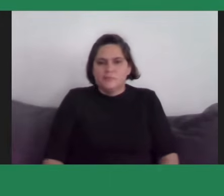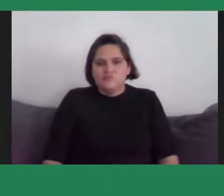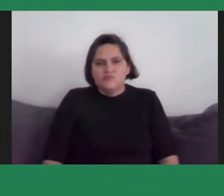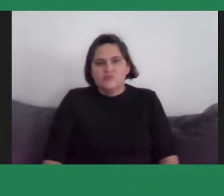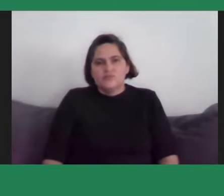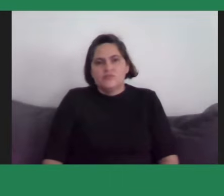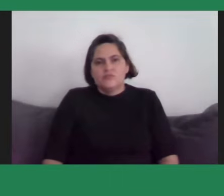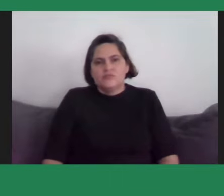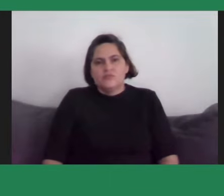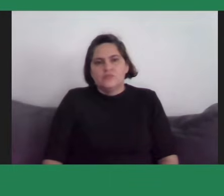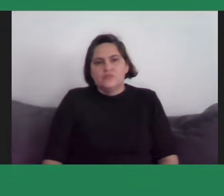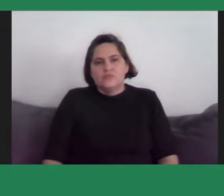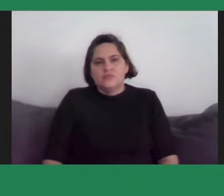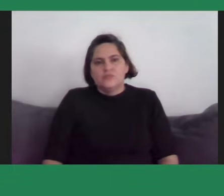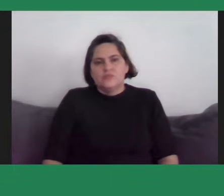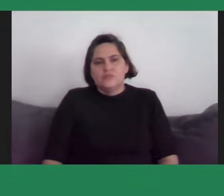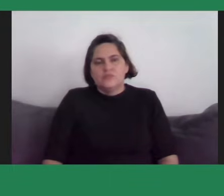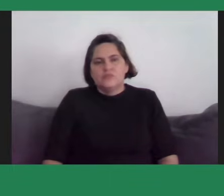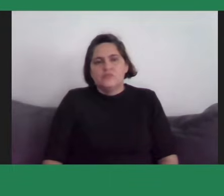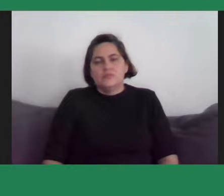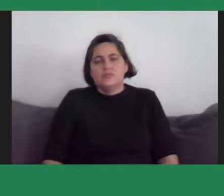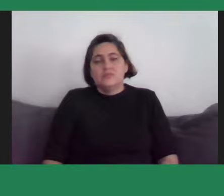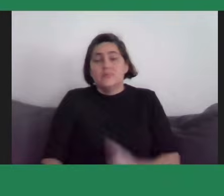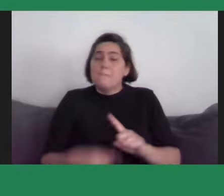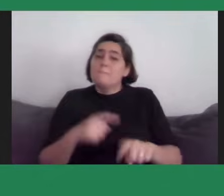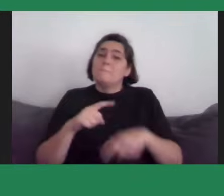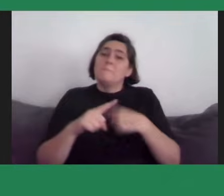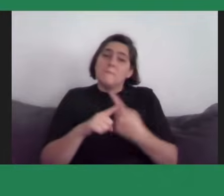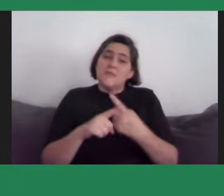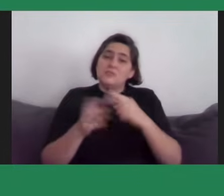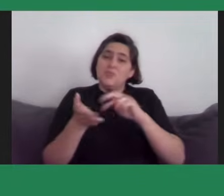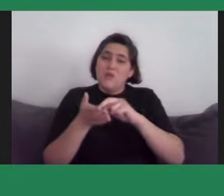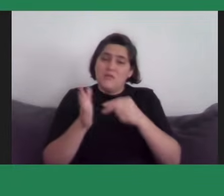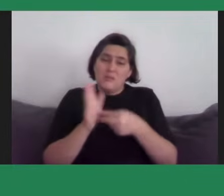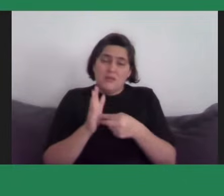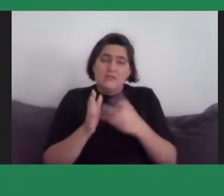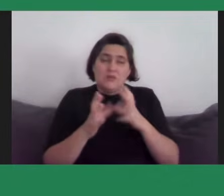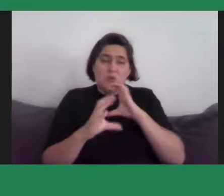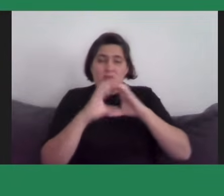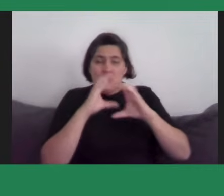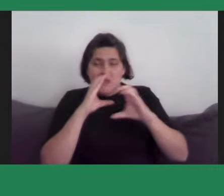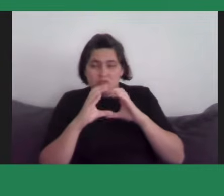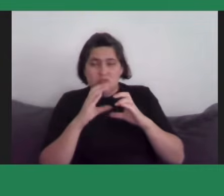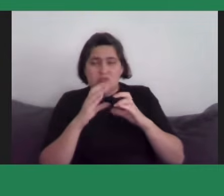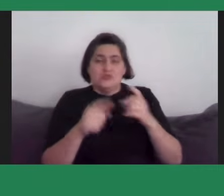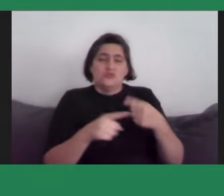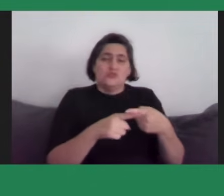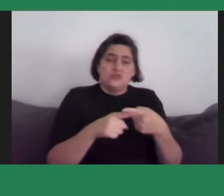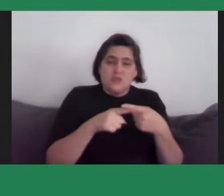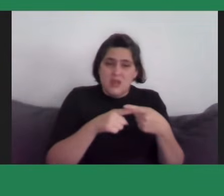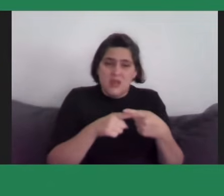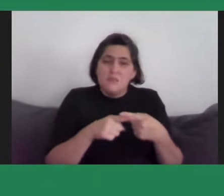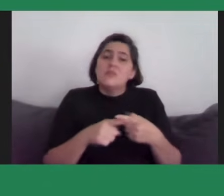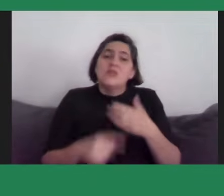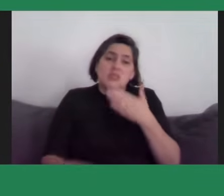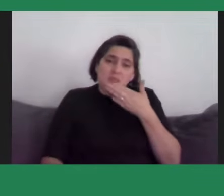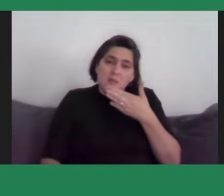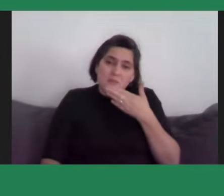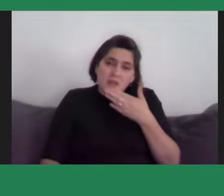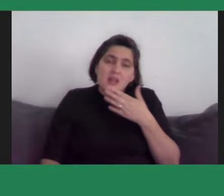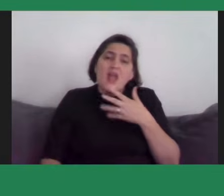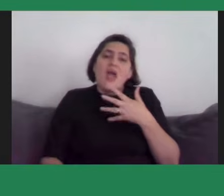También, entonces, además de estas dificultades sociales y comunicativas, también tienen que estar presentes los